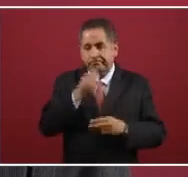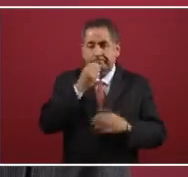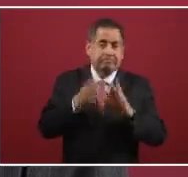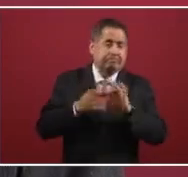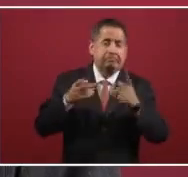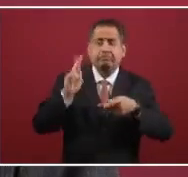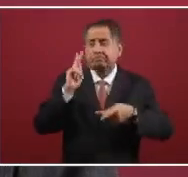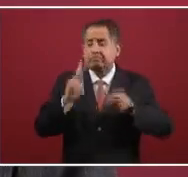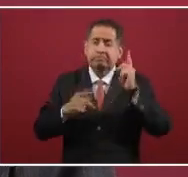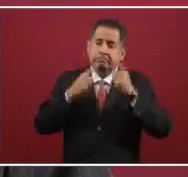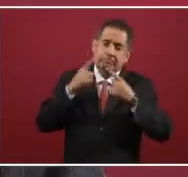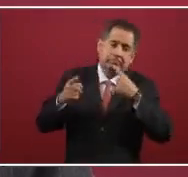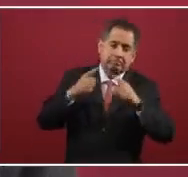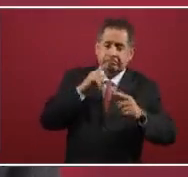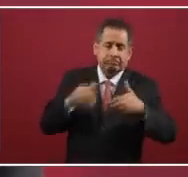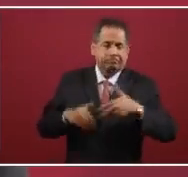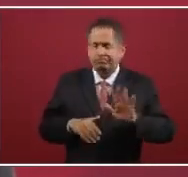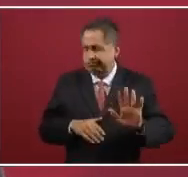lluvia de